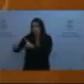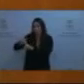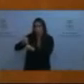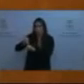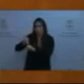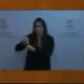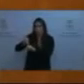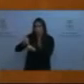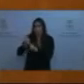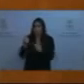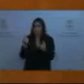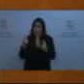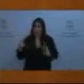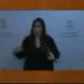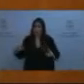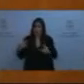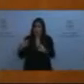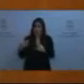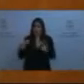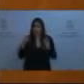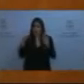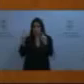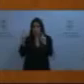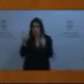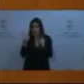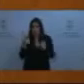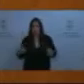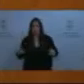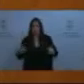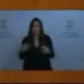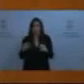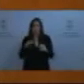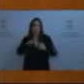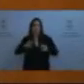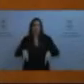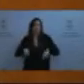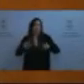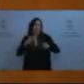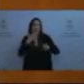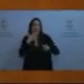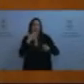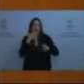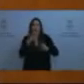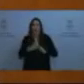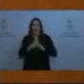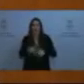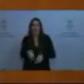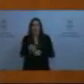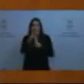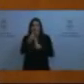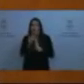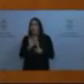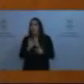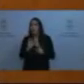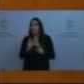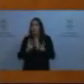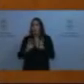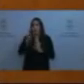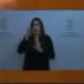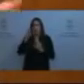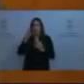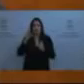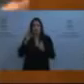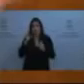Se resta dinero a forestal, se resta dinero a la modernización, por ejemplo, de la flota pesquera, se resta dinero de la lucha contra incendios